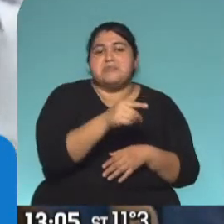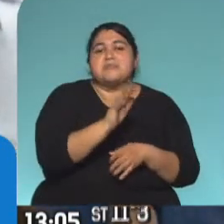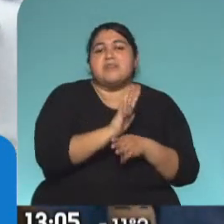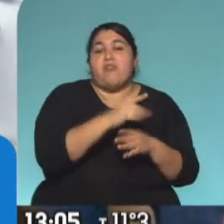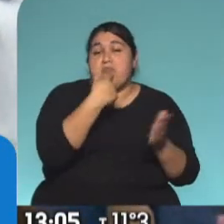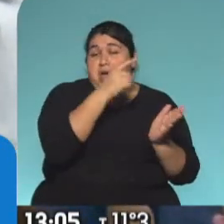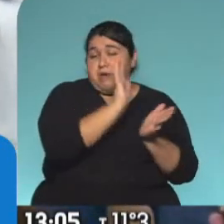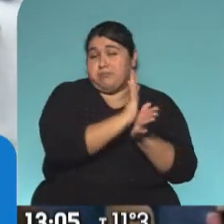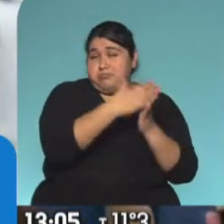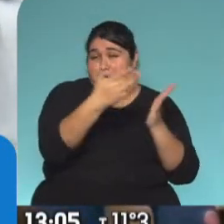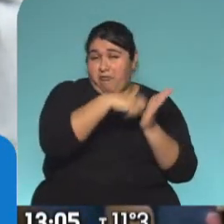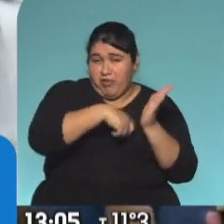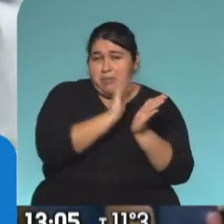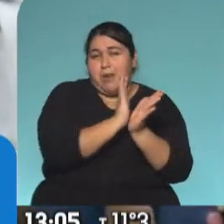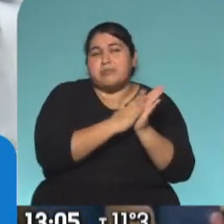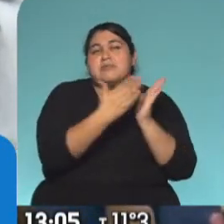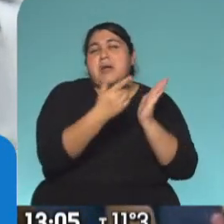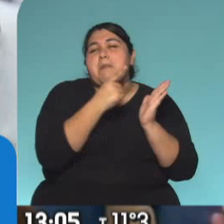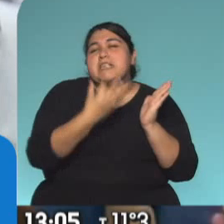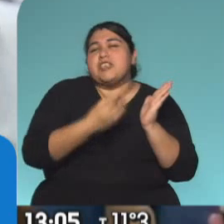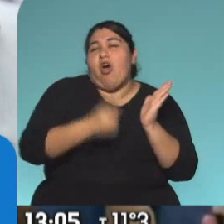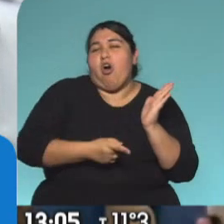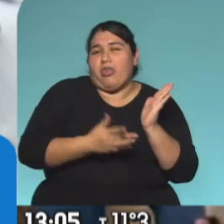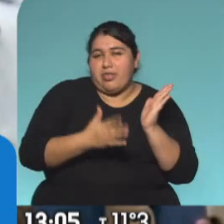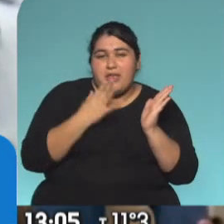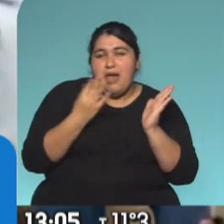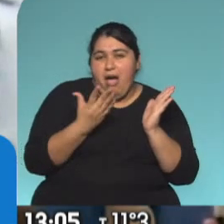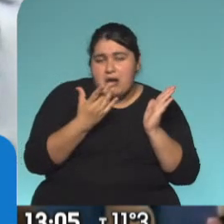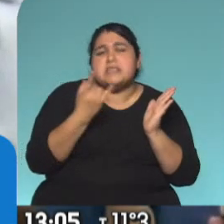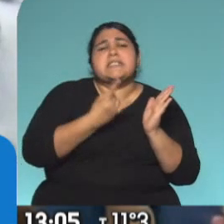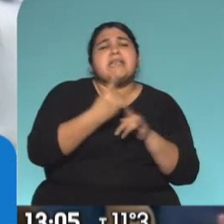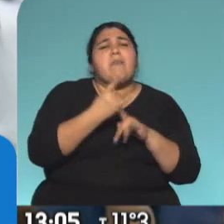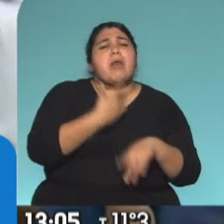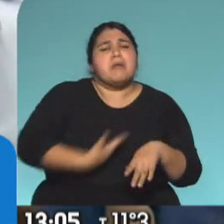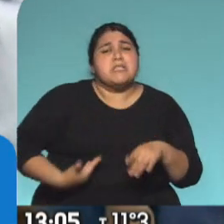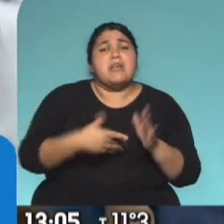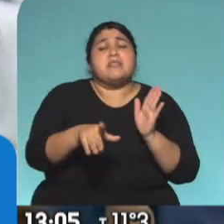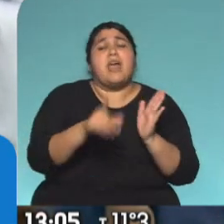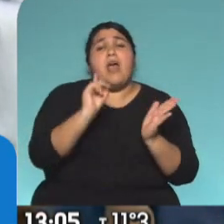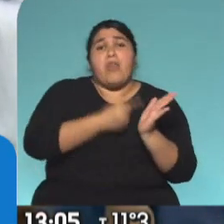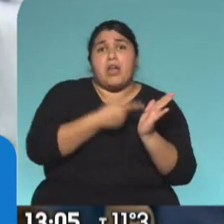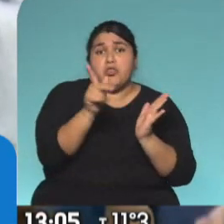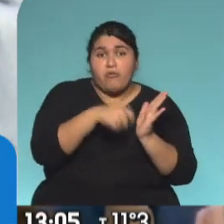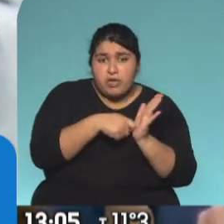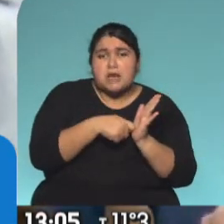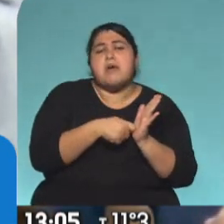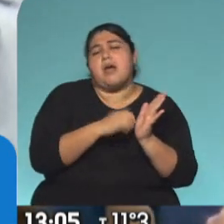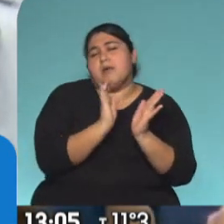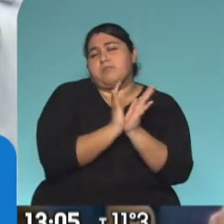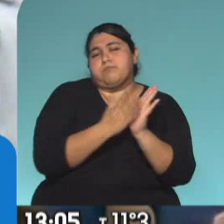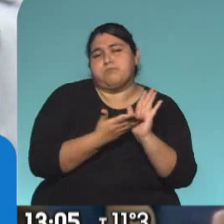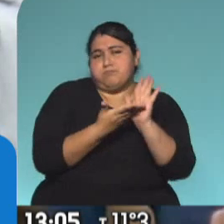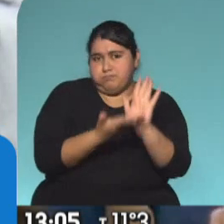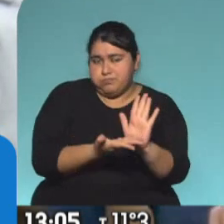Después de haber firmado, eso debe ser una orden ejecutiva de algo. En general, los presidentes de Estados Unidos, cuando firman decretos, los que allá se llaman